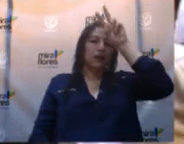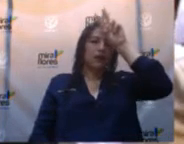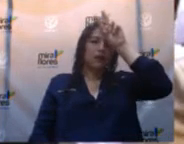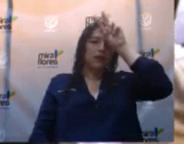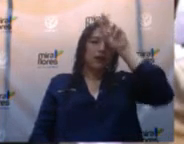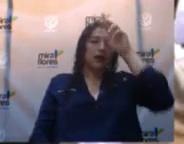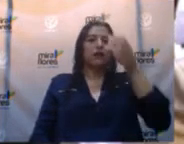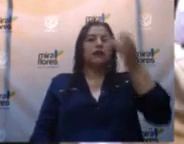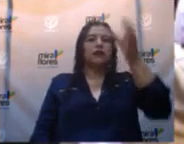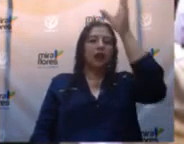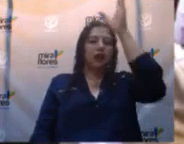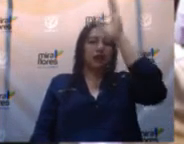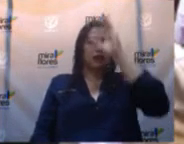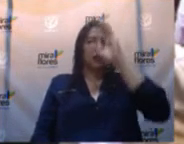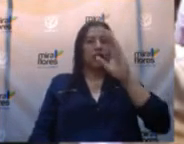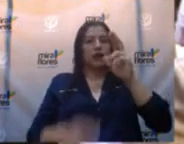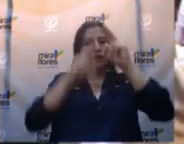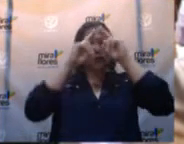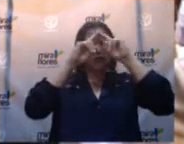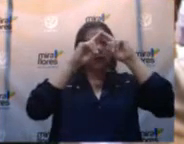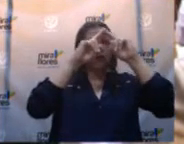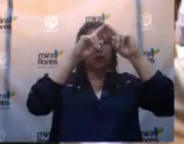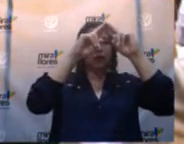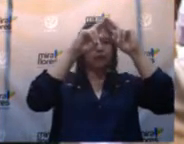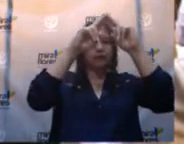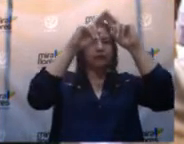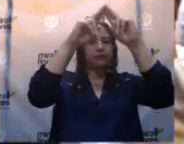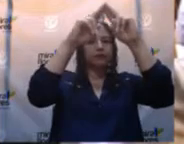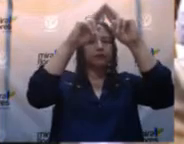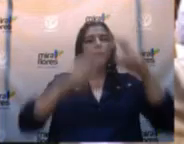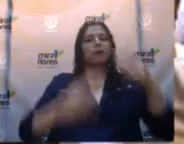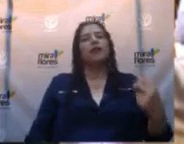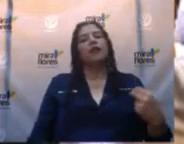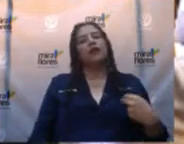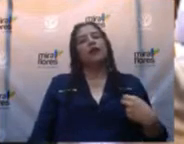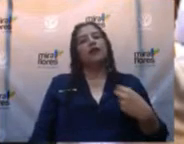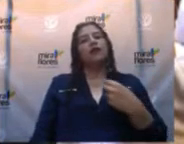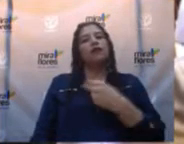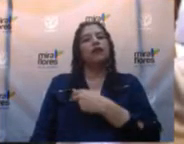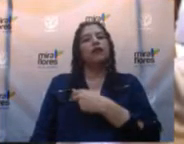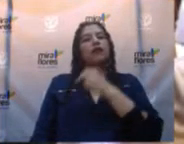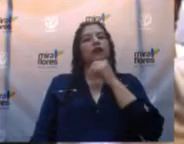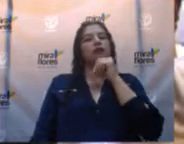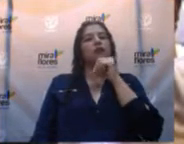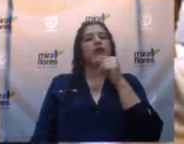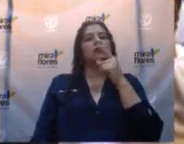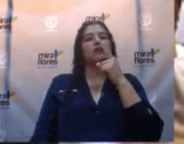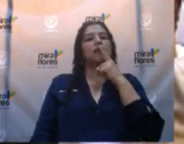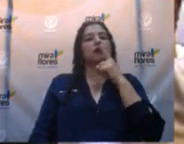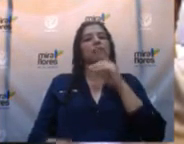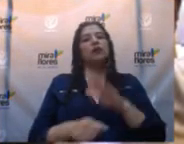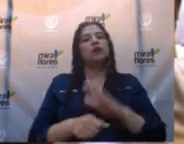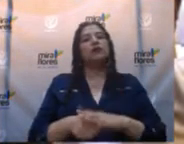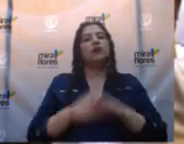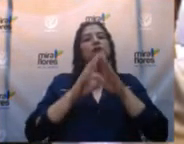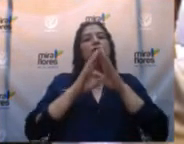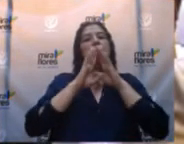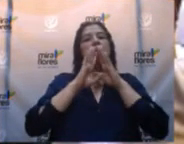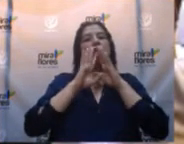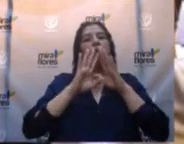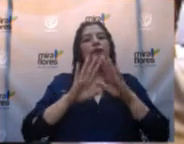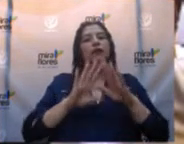que la patria de eterno elevó, que faltemos al